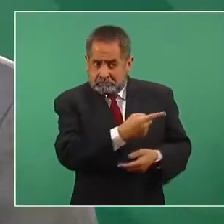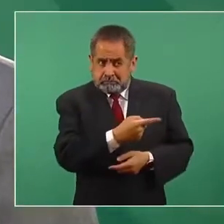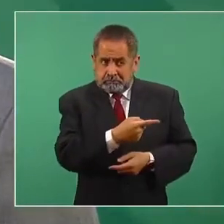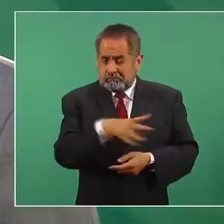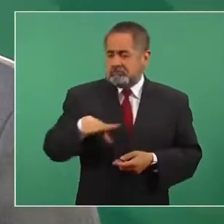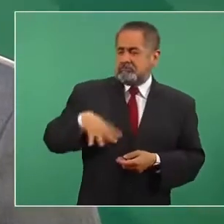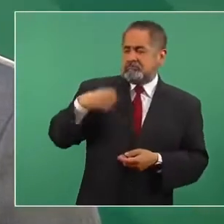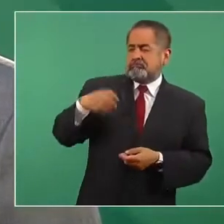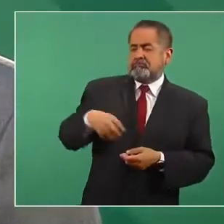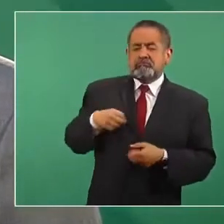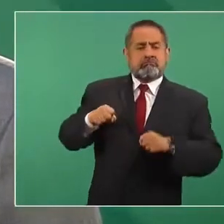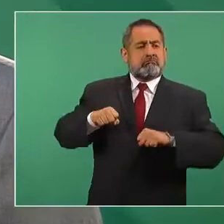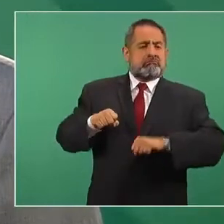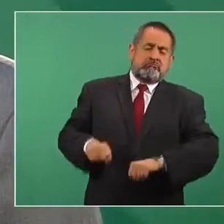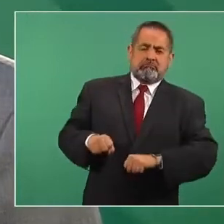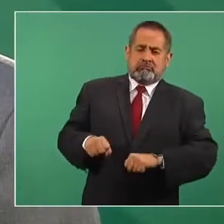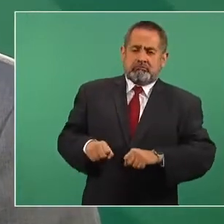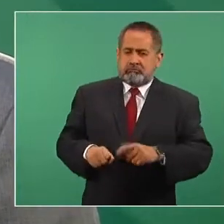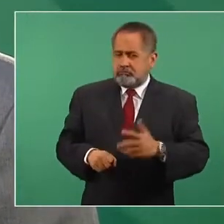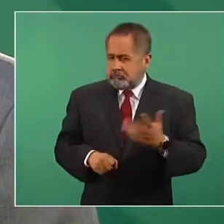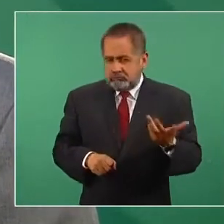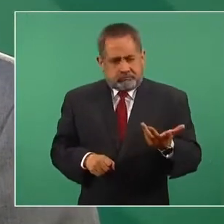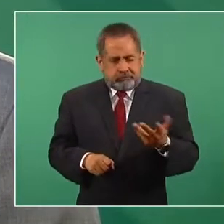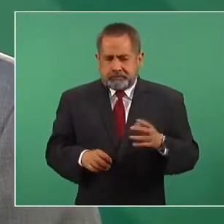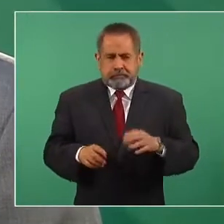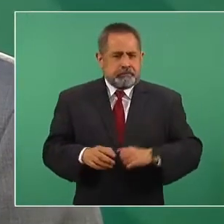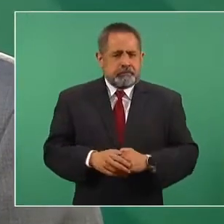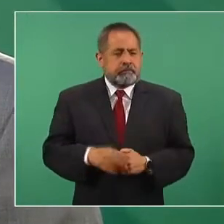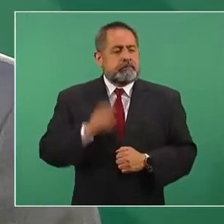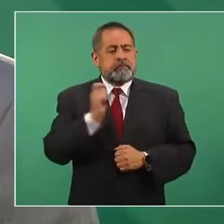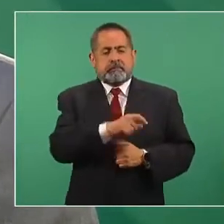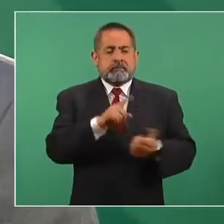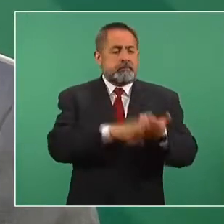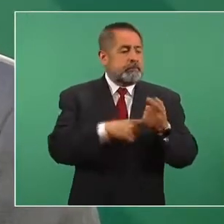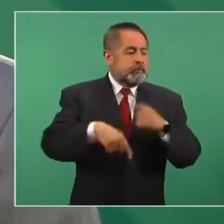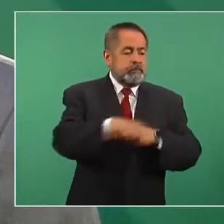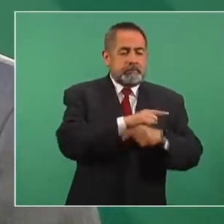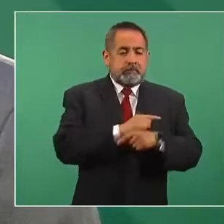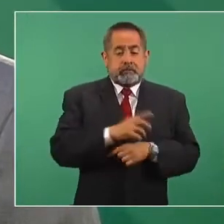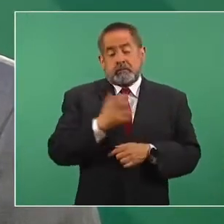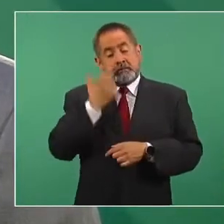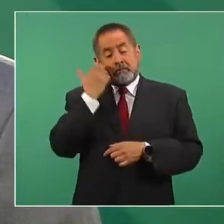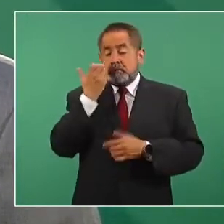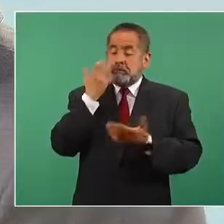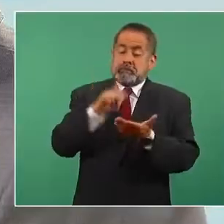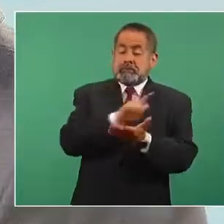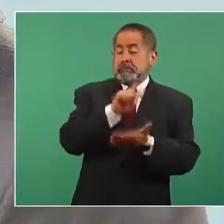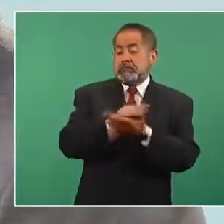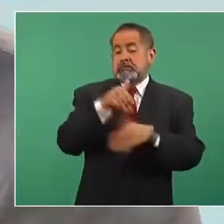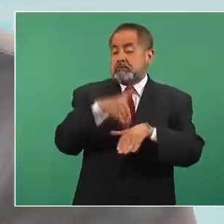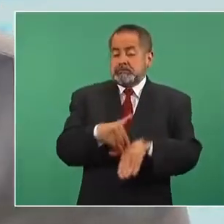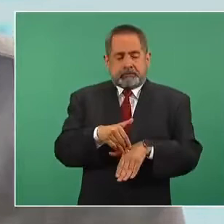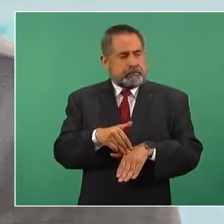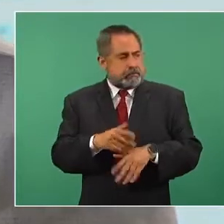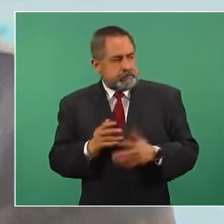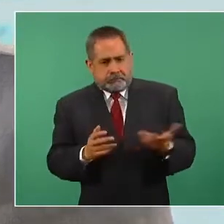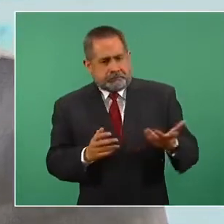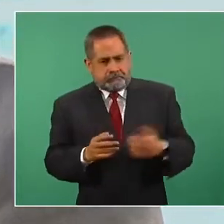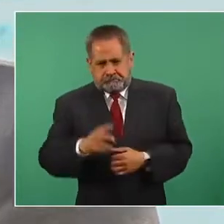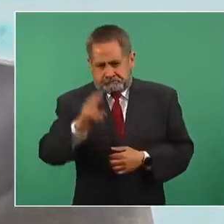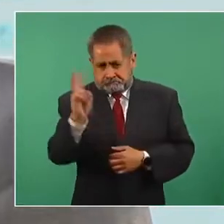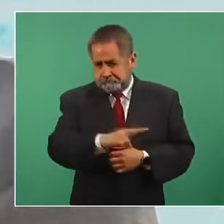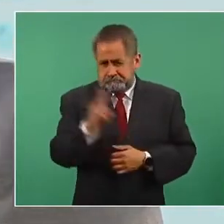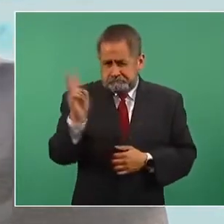y la prepotencia bajo la excusa del Estado de Derecho, pues en honor a la